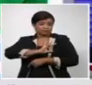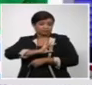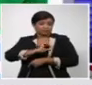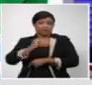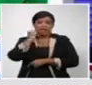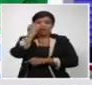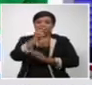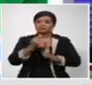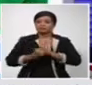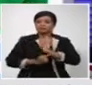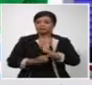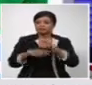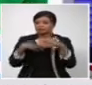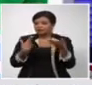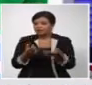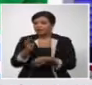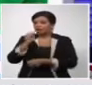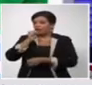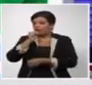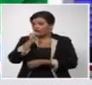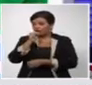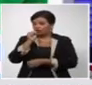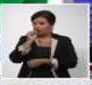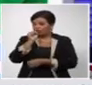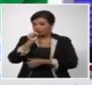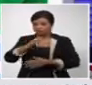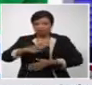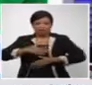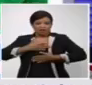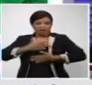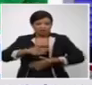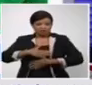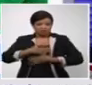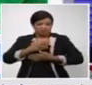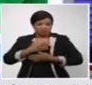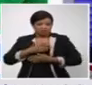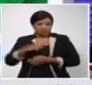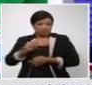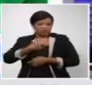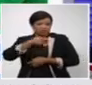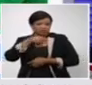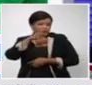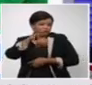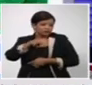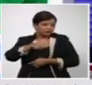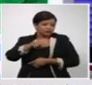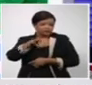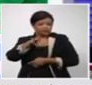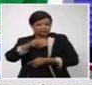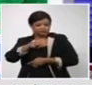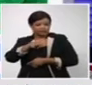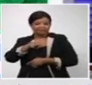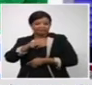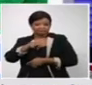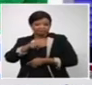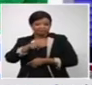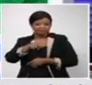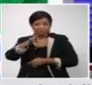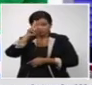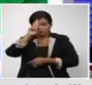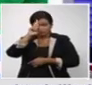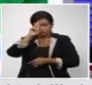caracterizados por tos seca y falta de aire. Se valoró en el servicio de hemodiálisis del Hospital Comandante